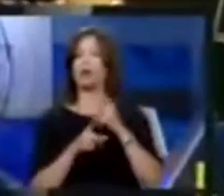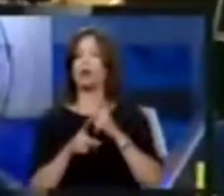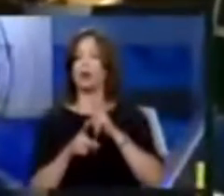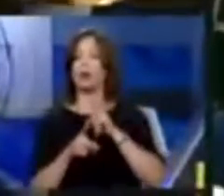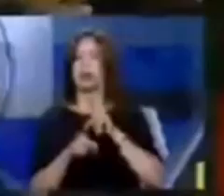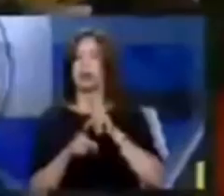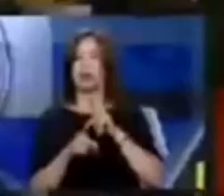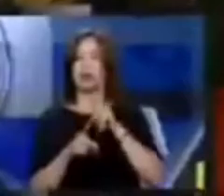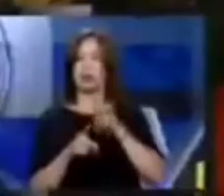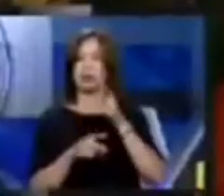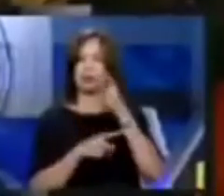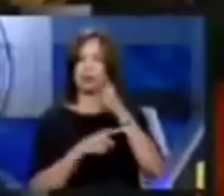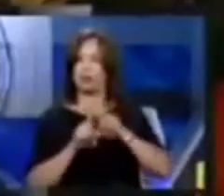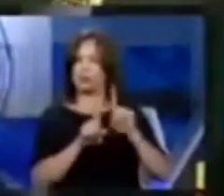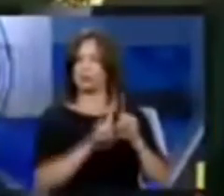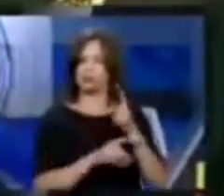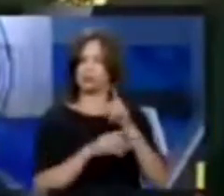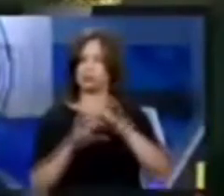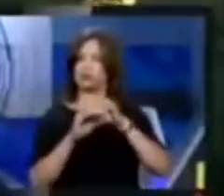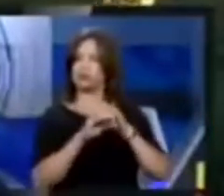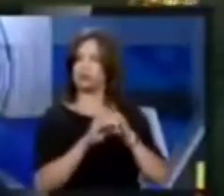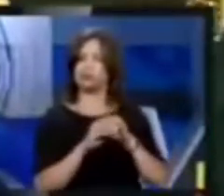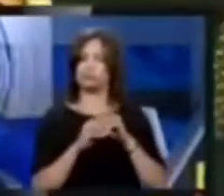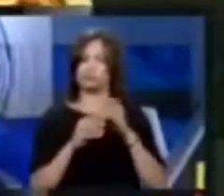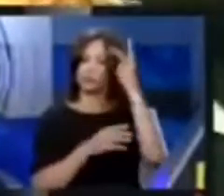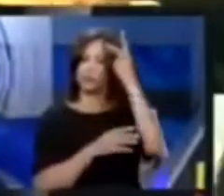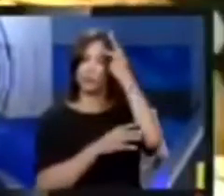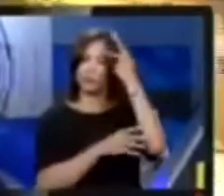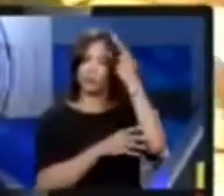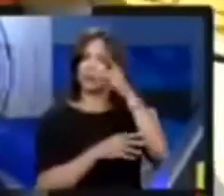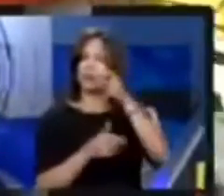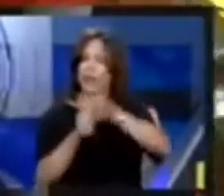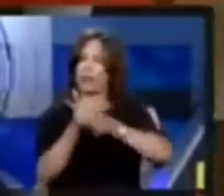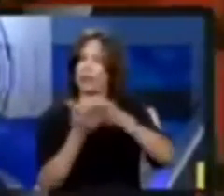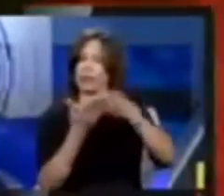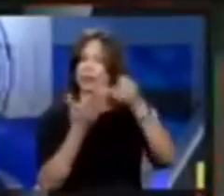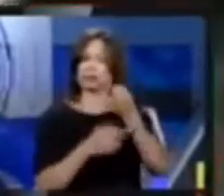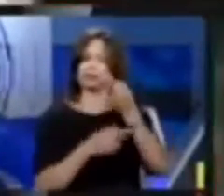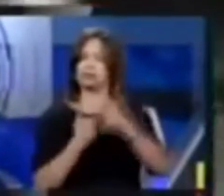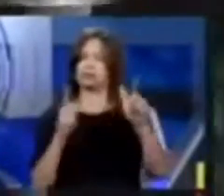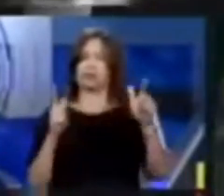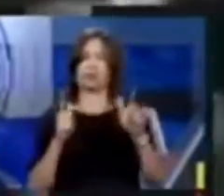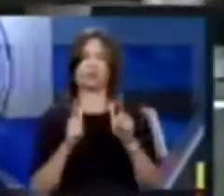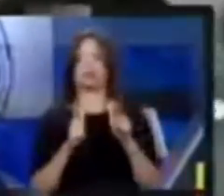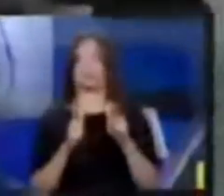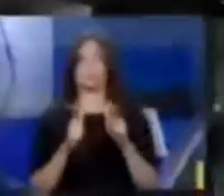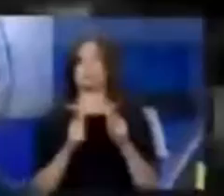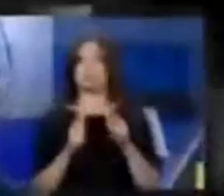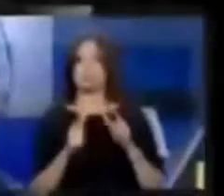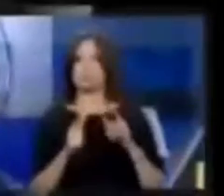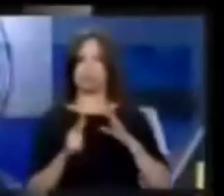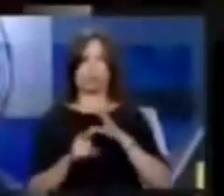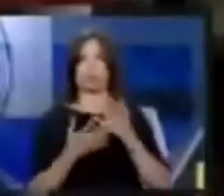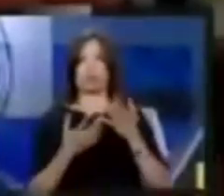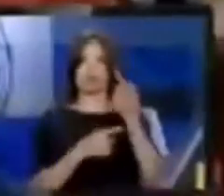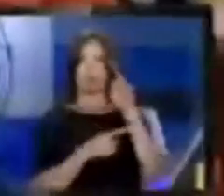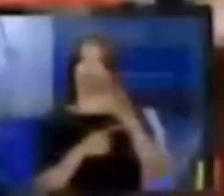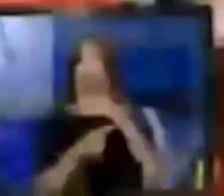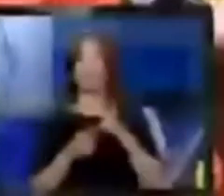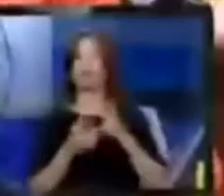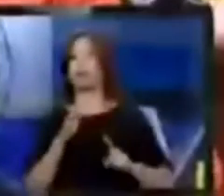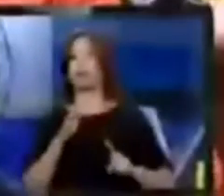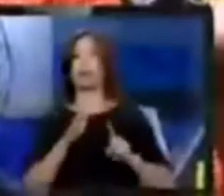prisa en los diputados de las diferentes bancadas políticas para que cada proyecto fuese liberado de estudio y de comisión. Desde